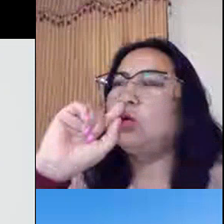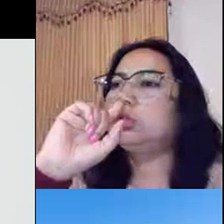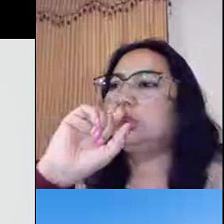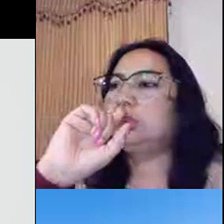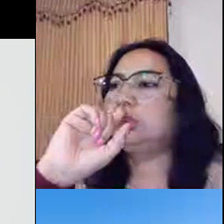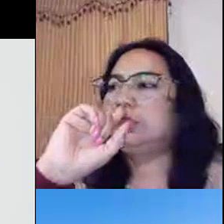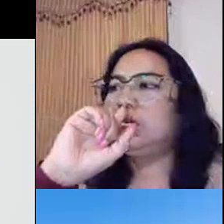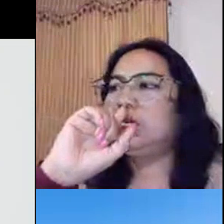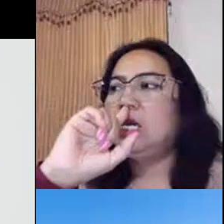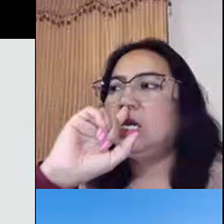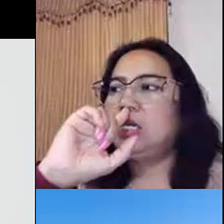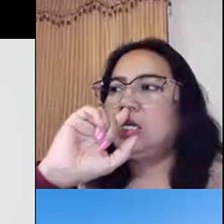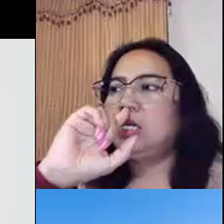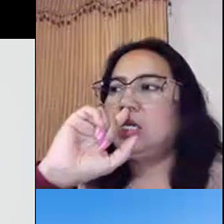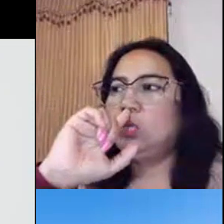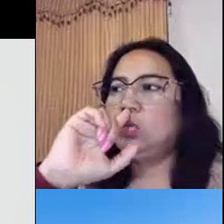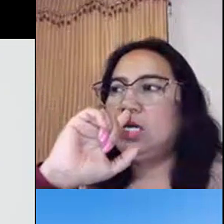decía